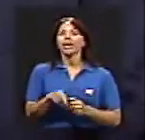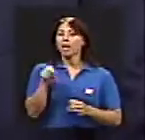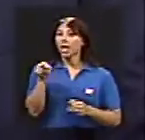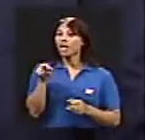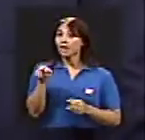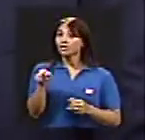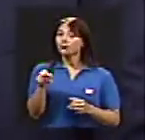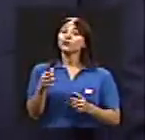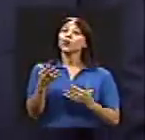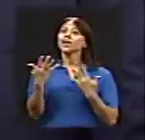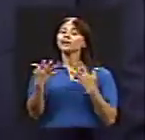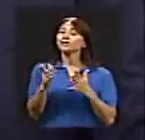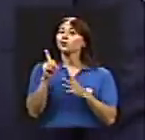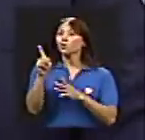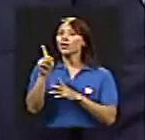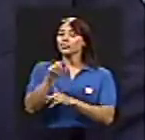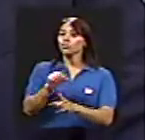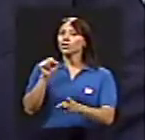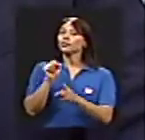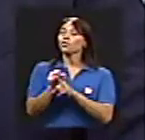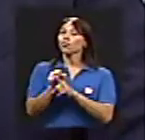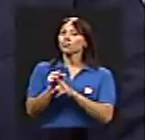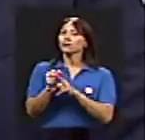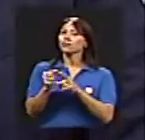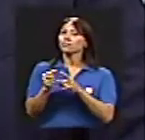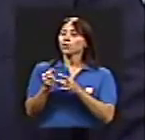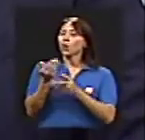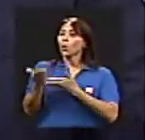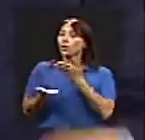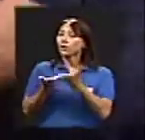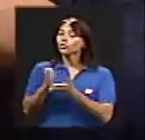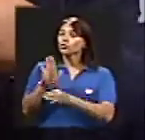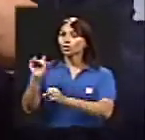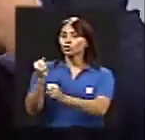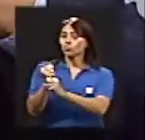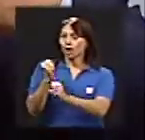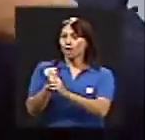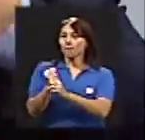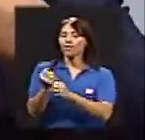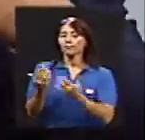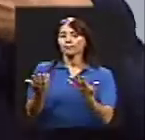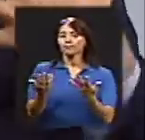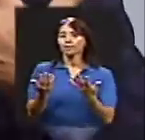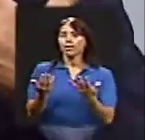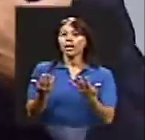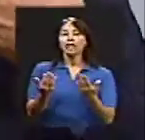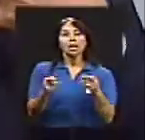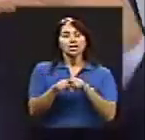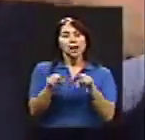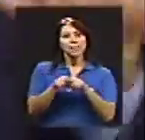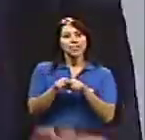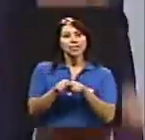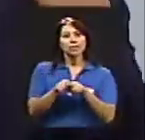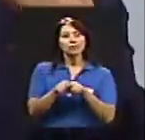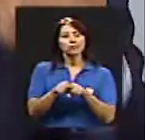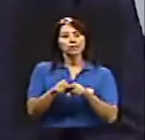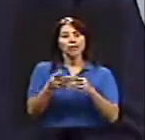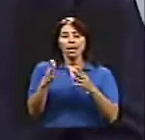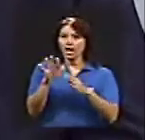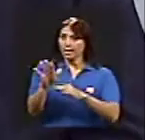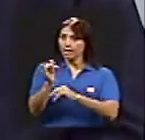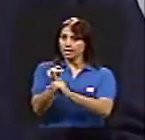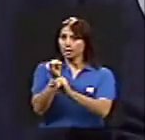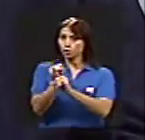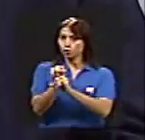el periodo que usted ha estado y se agradece en el país. Y me parece que también en la propia construcción de la institución